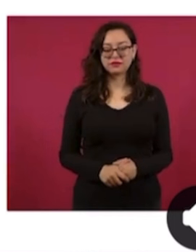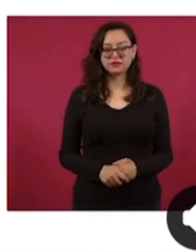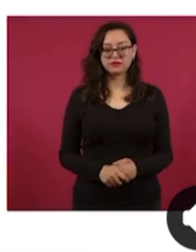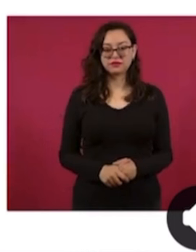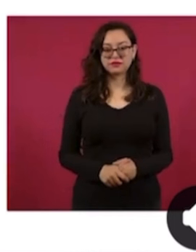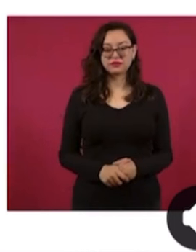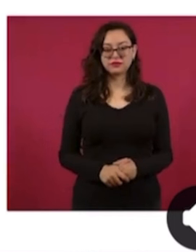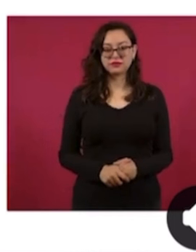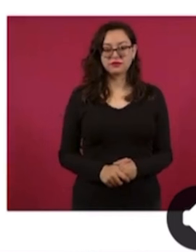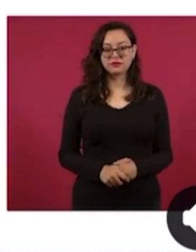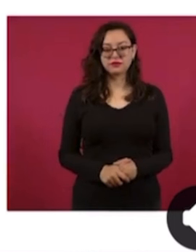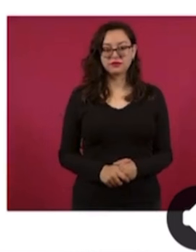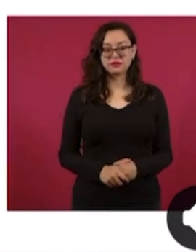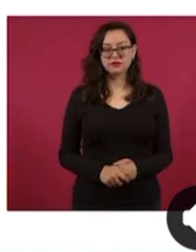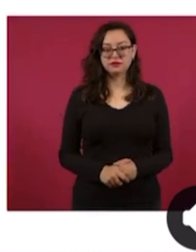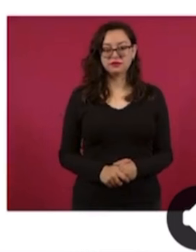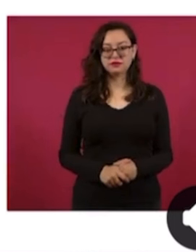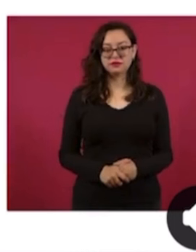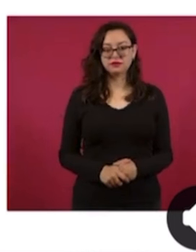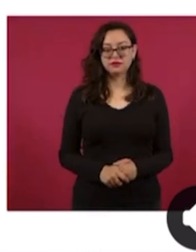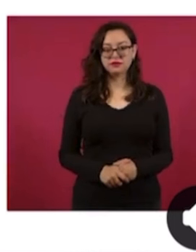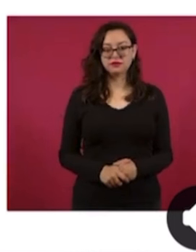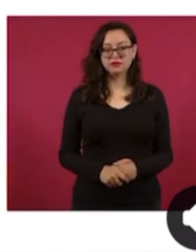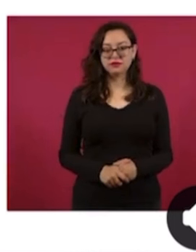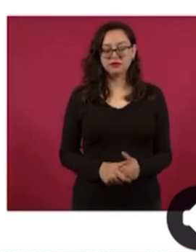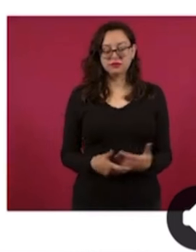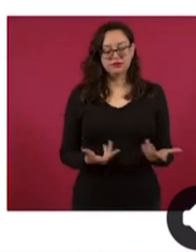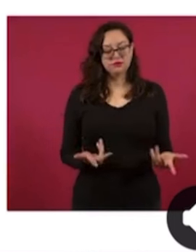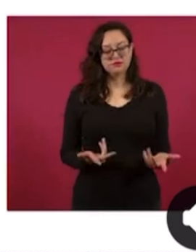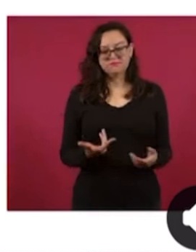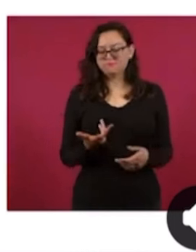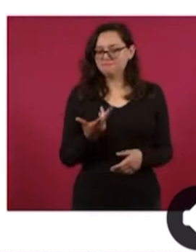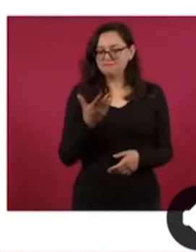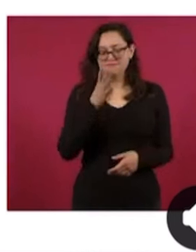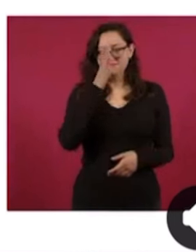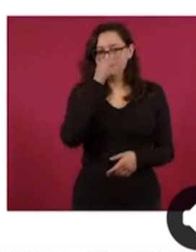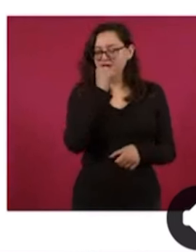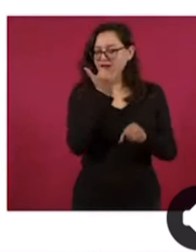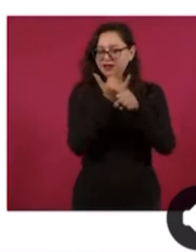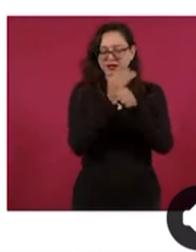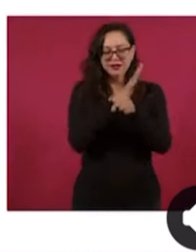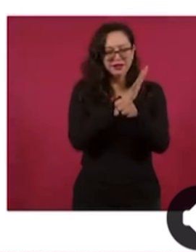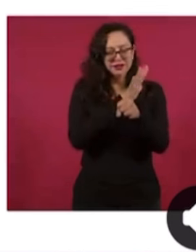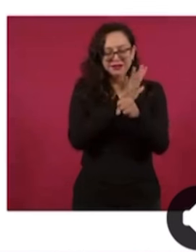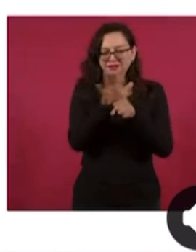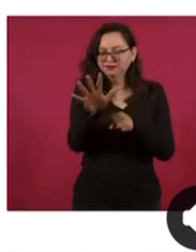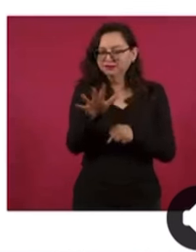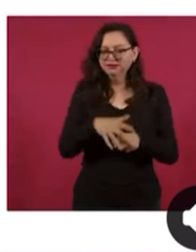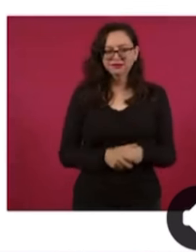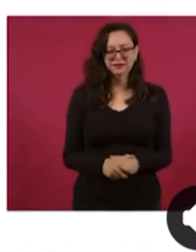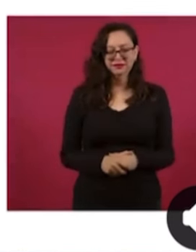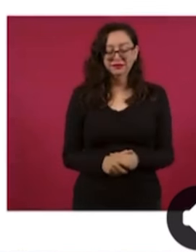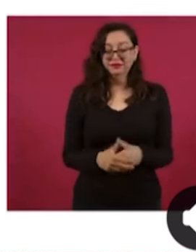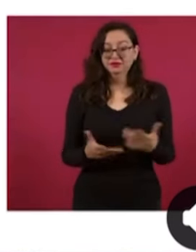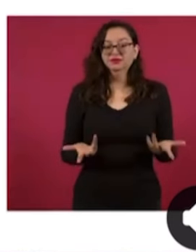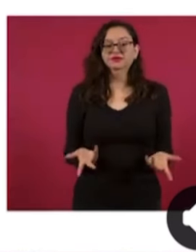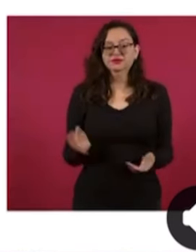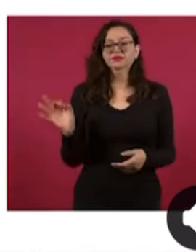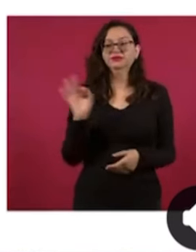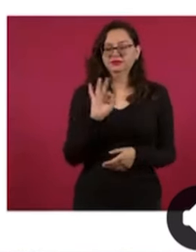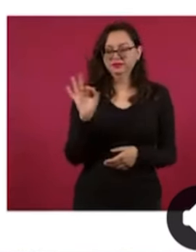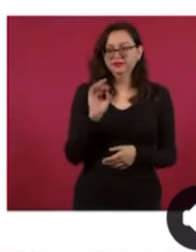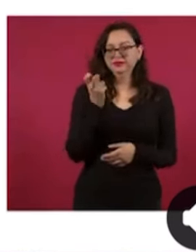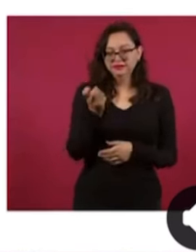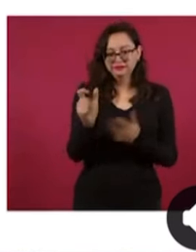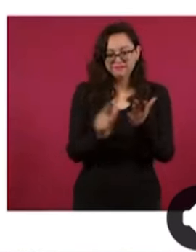Imagínense. Eso además es una ofensa. A lo mejor por eso es que se oponen